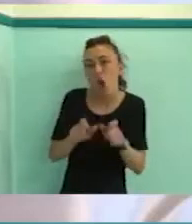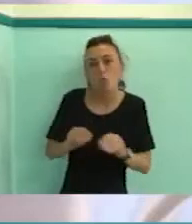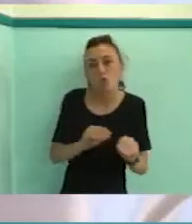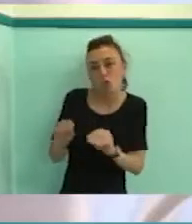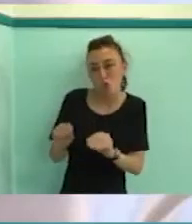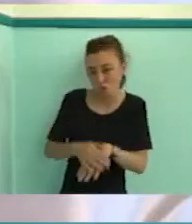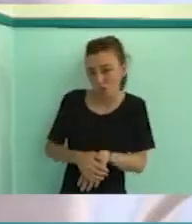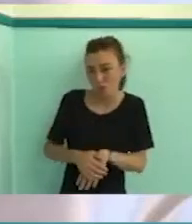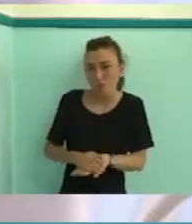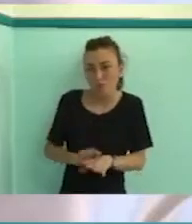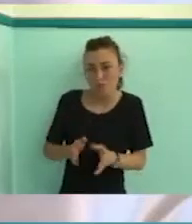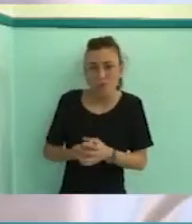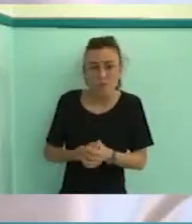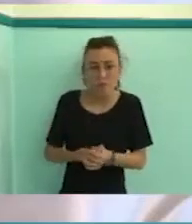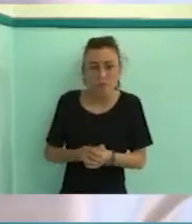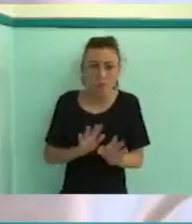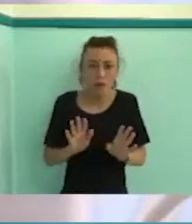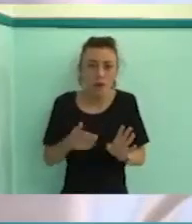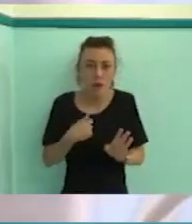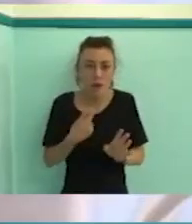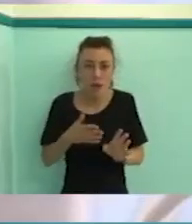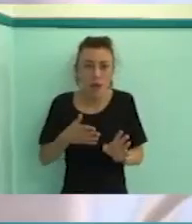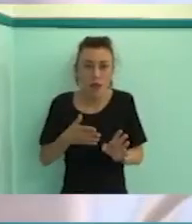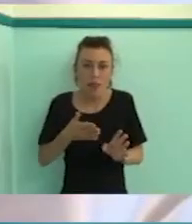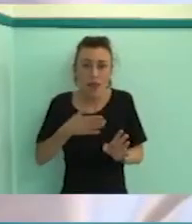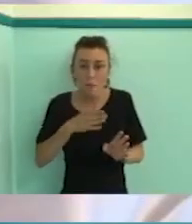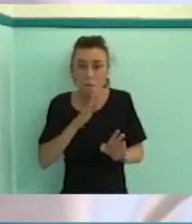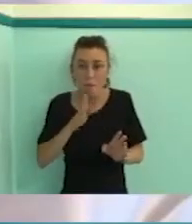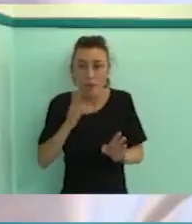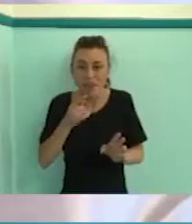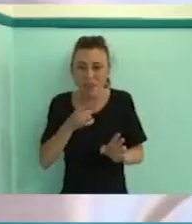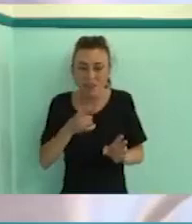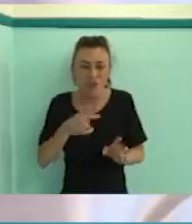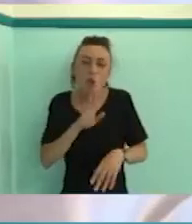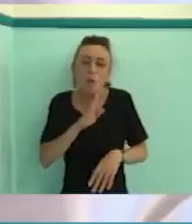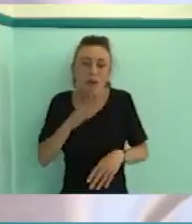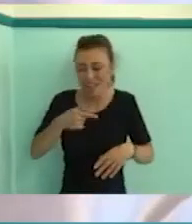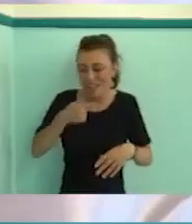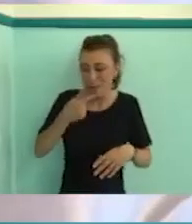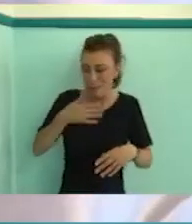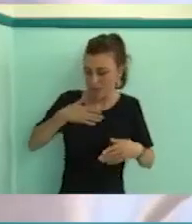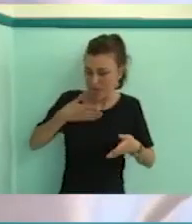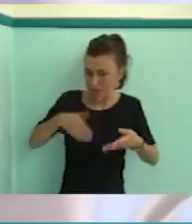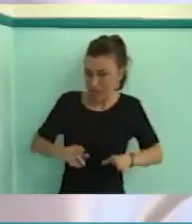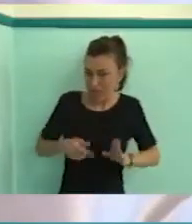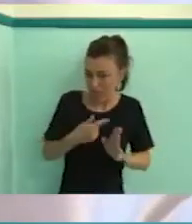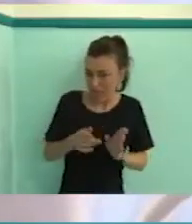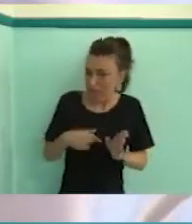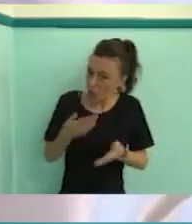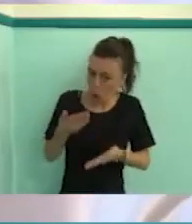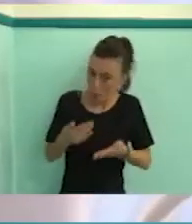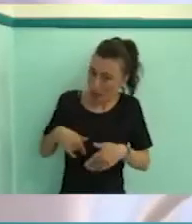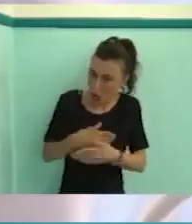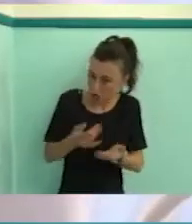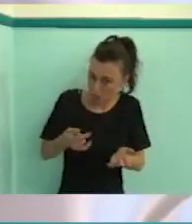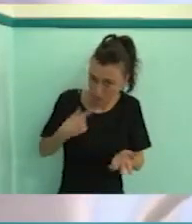una mamá y me dice mi hija Hoy estaba con sus amigas y le ha dicho chicas de los cuerpos de los demás no se habla y no es como que sientes como que vas haciendo esa mejora no en tu